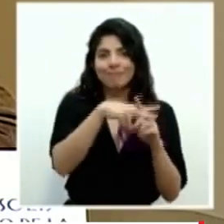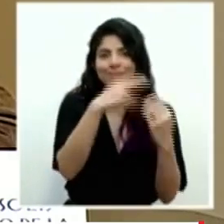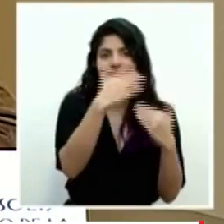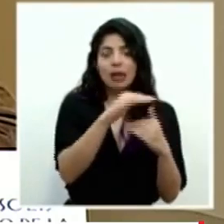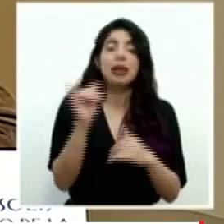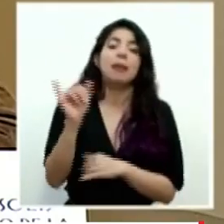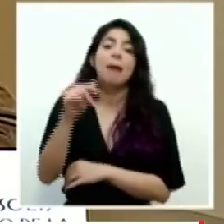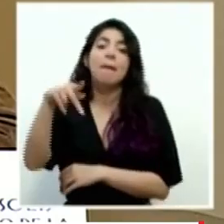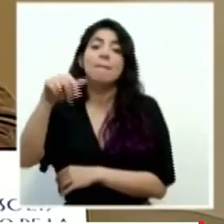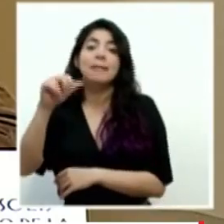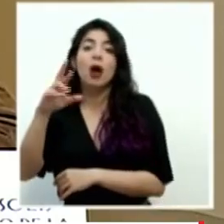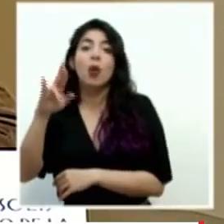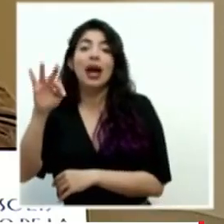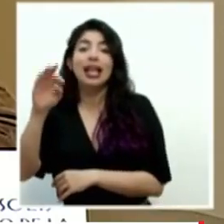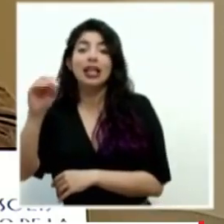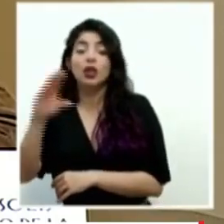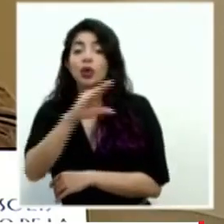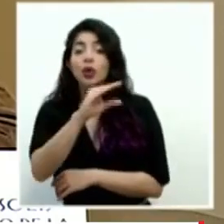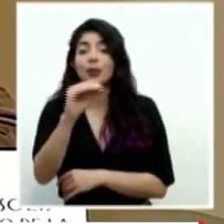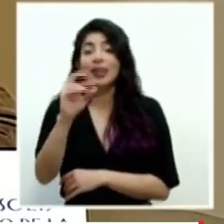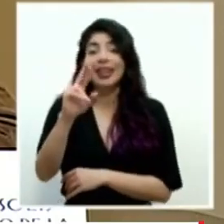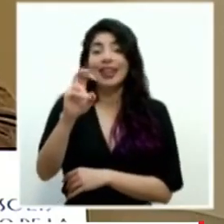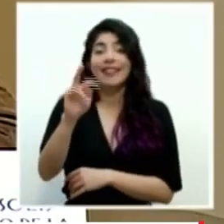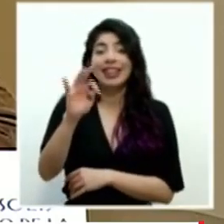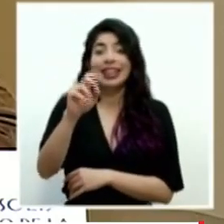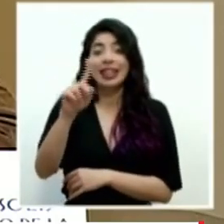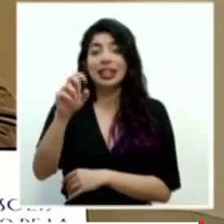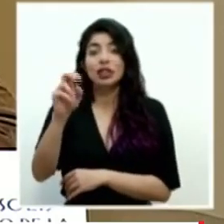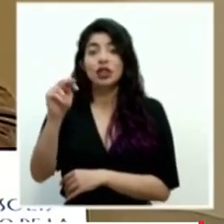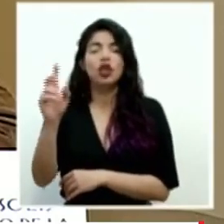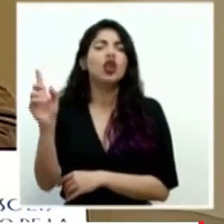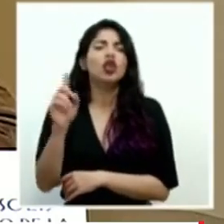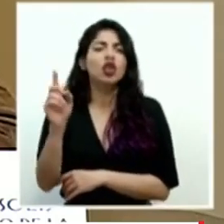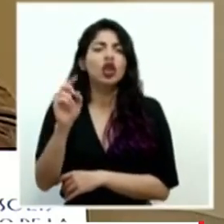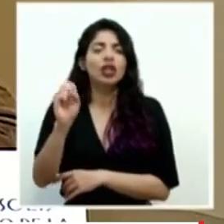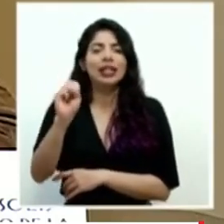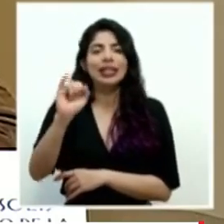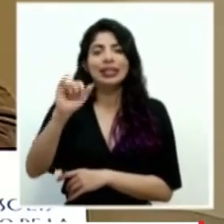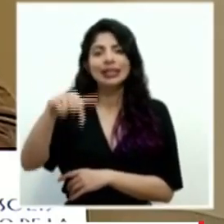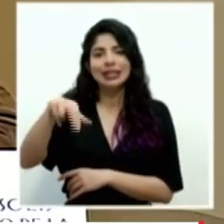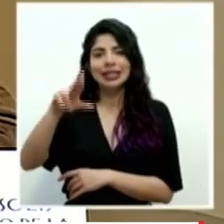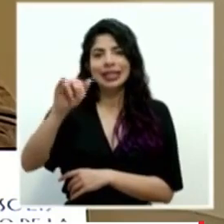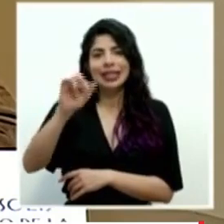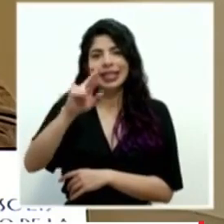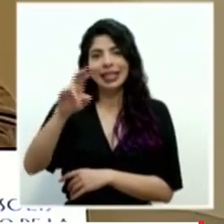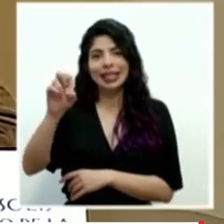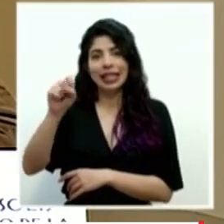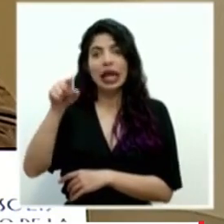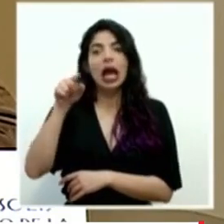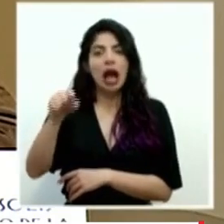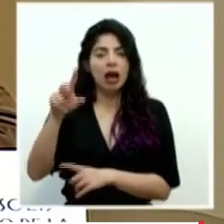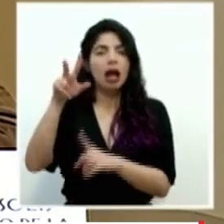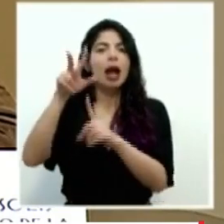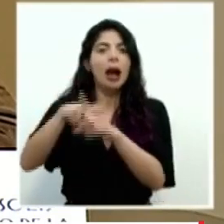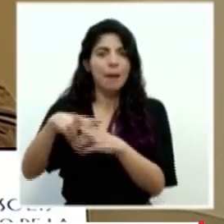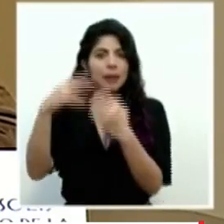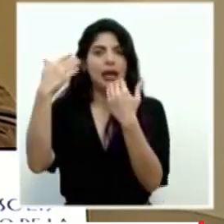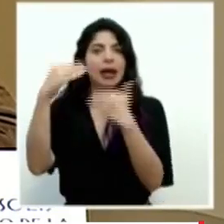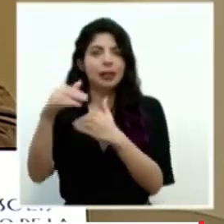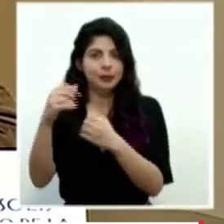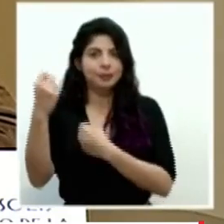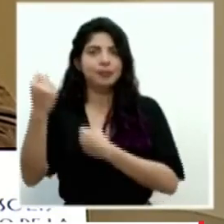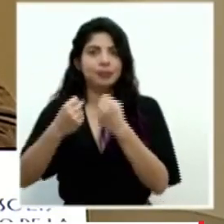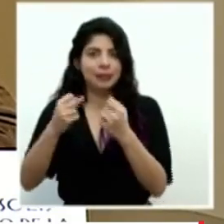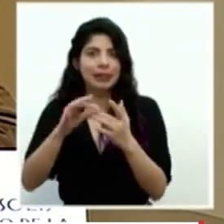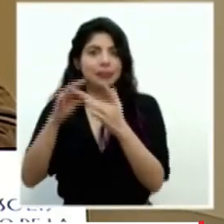de Pacuarito y Reventazón en el cantón de Siquirres también están con restricción vehicular diferenciada